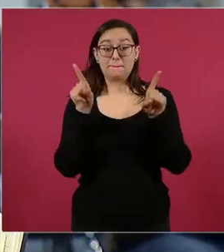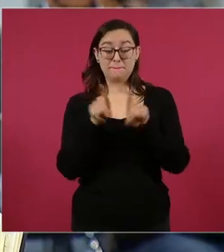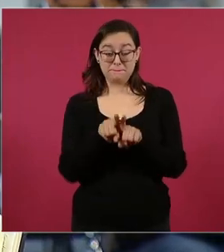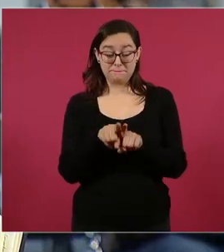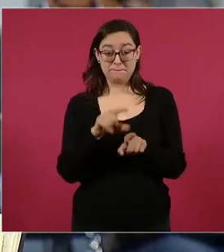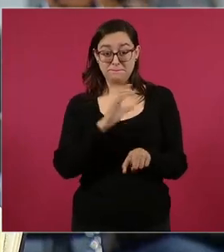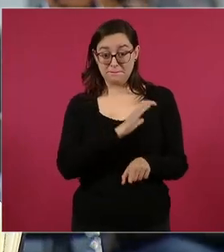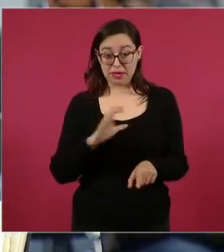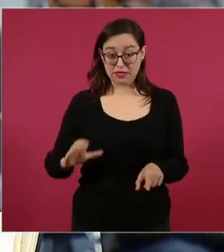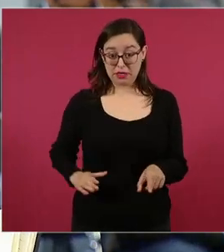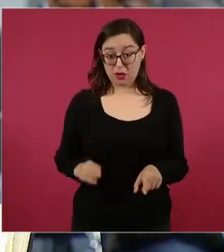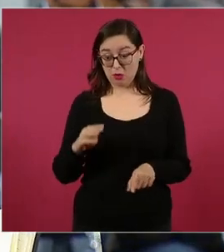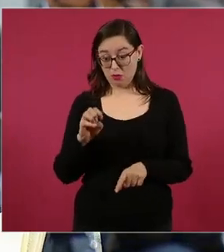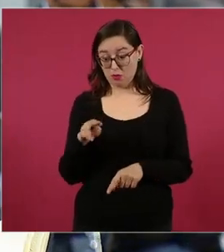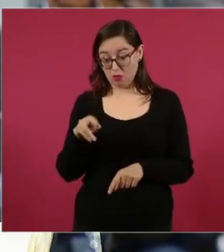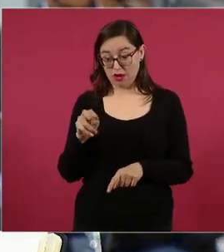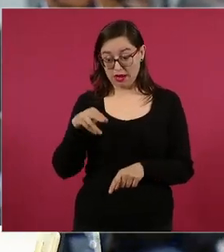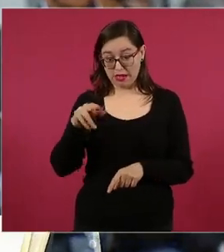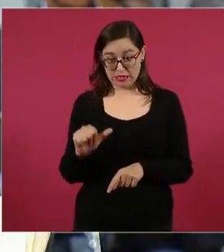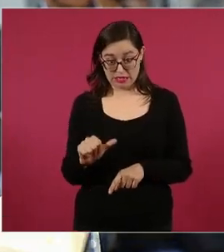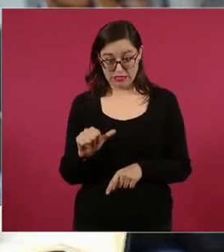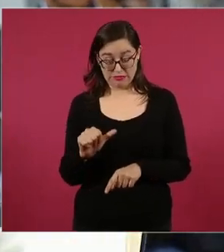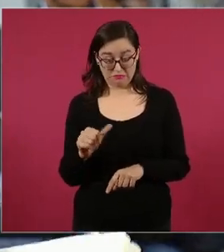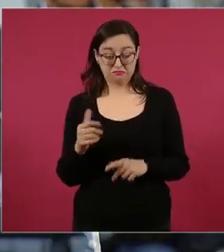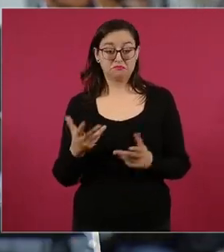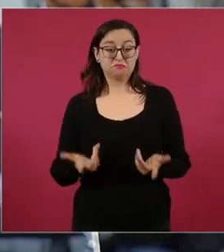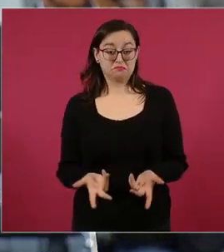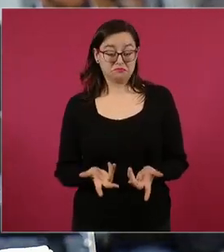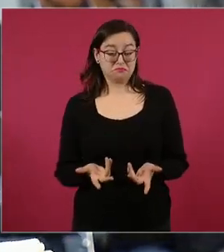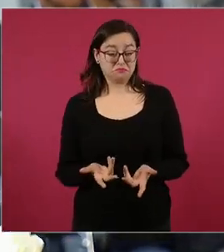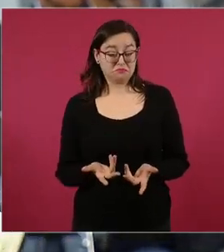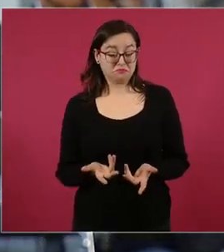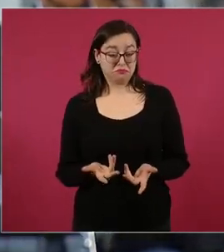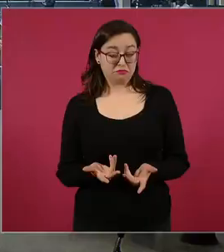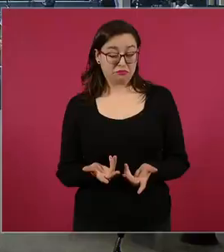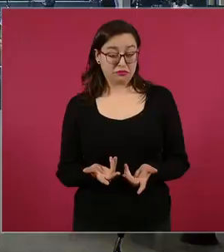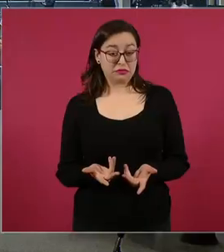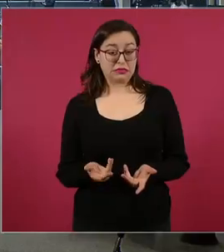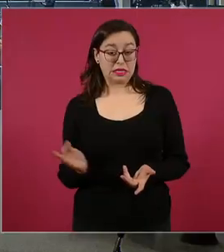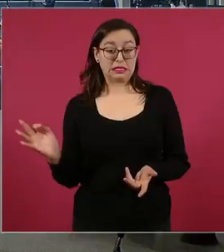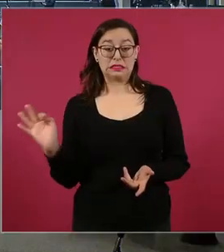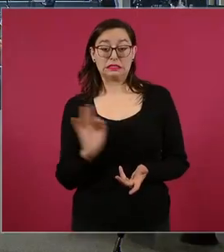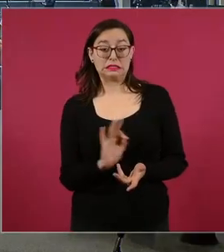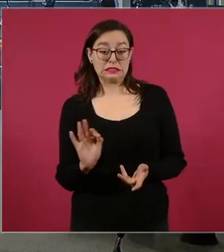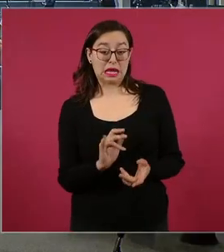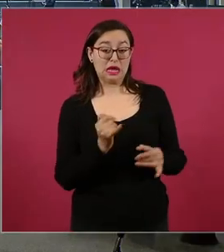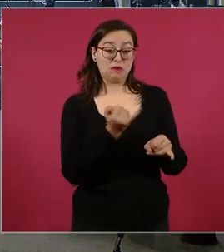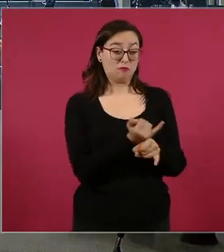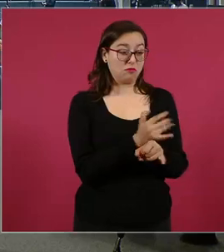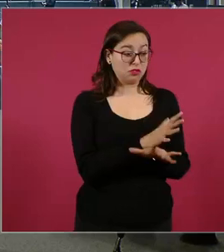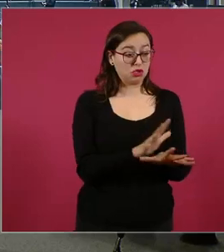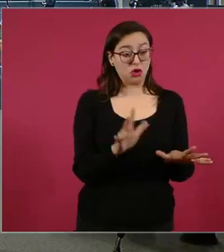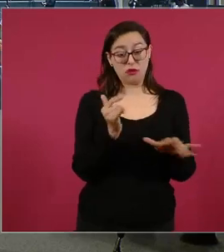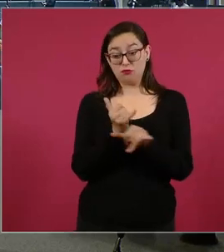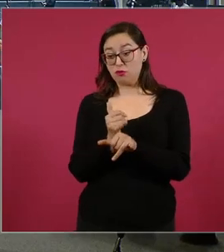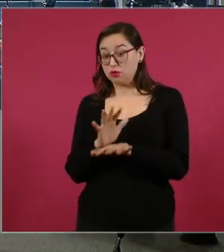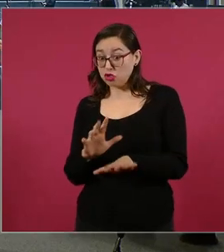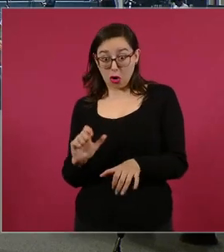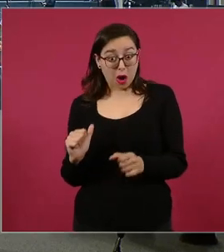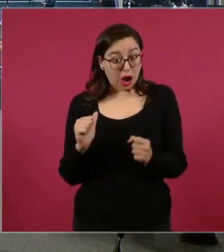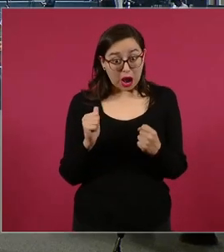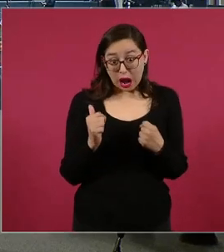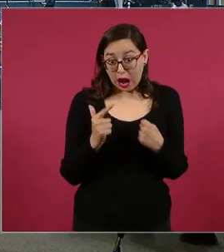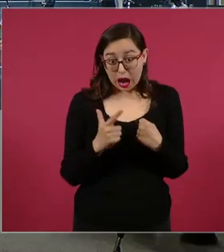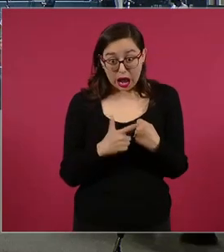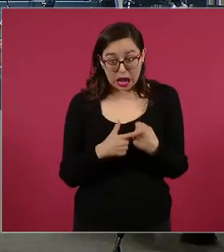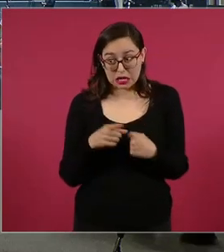de Morena. Y seguramente quizás algunas informaciones pudieron salir por parte del